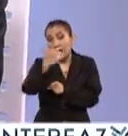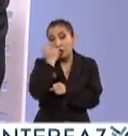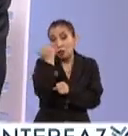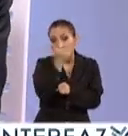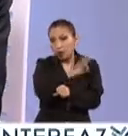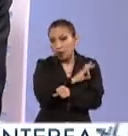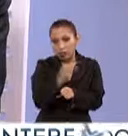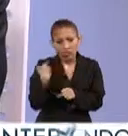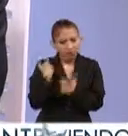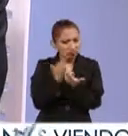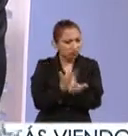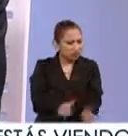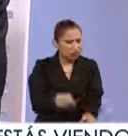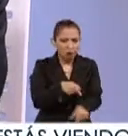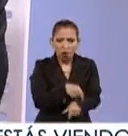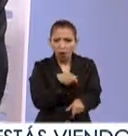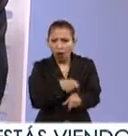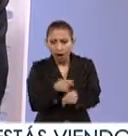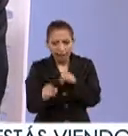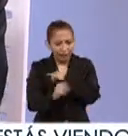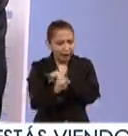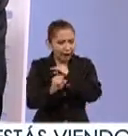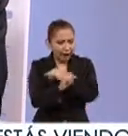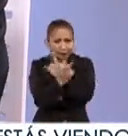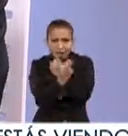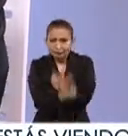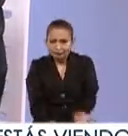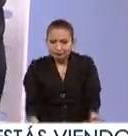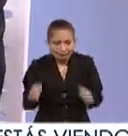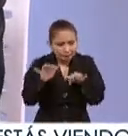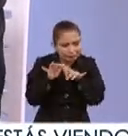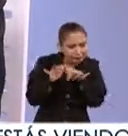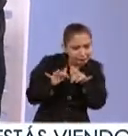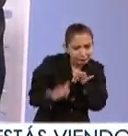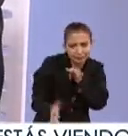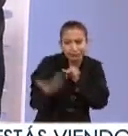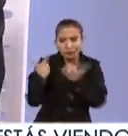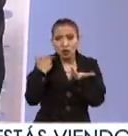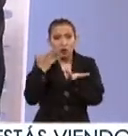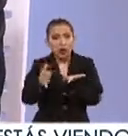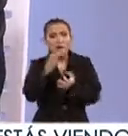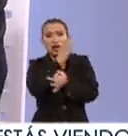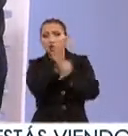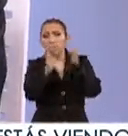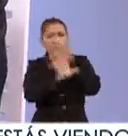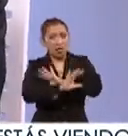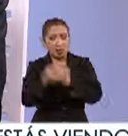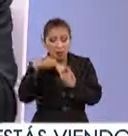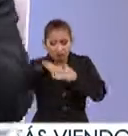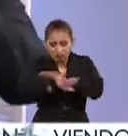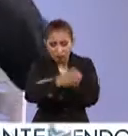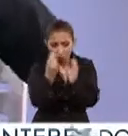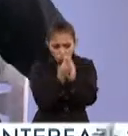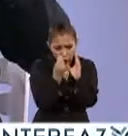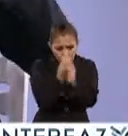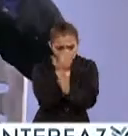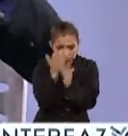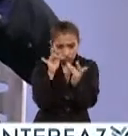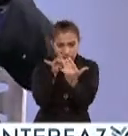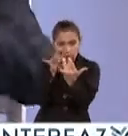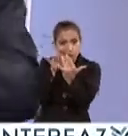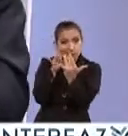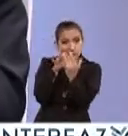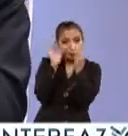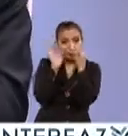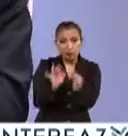puede a todas horas, la plataforma está abierta sin anuncios, etcétera. Entonces con una